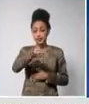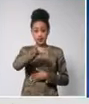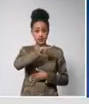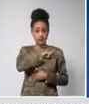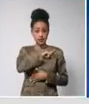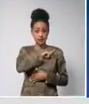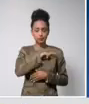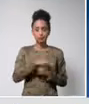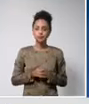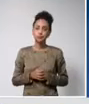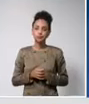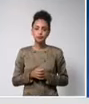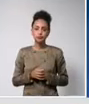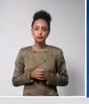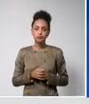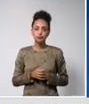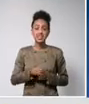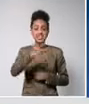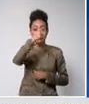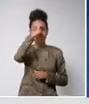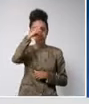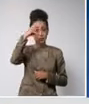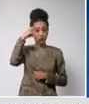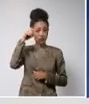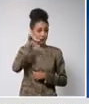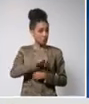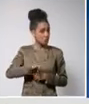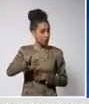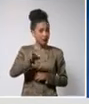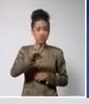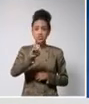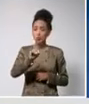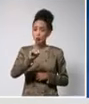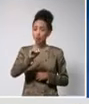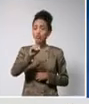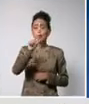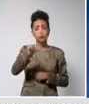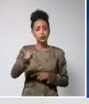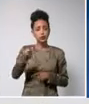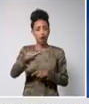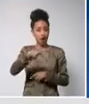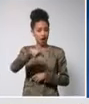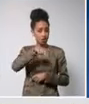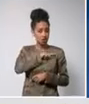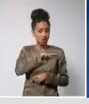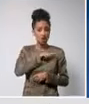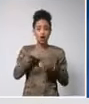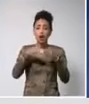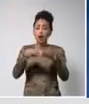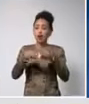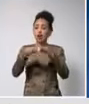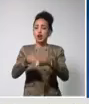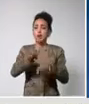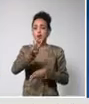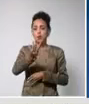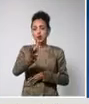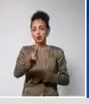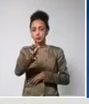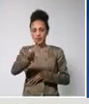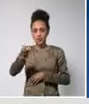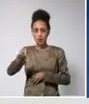Santi Espíritu sigue muy compleja, 50 casos ayer. Granma 41, Pinar del